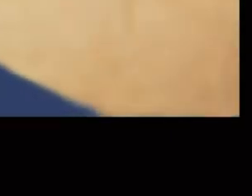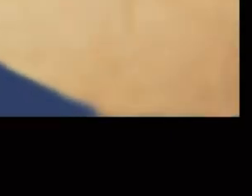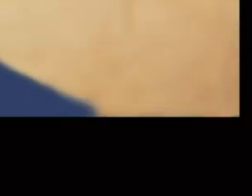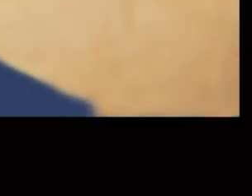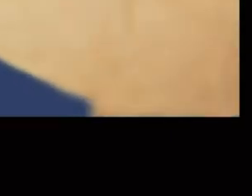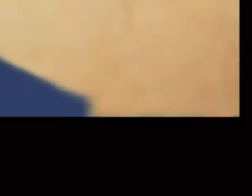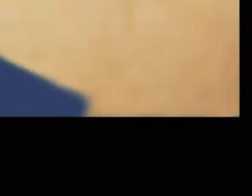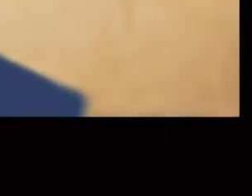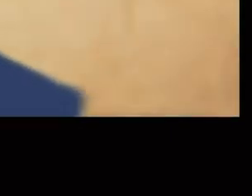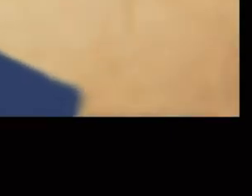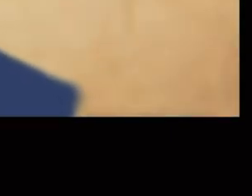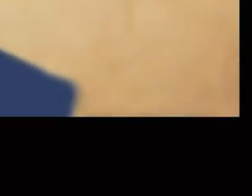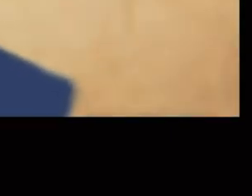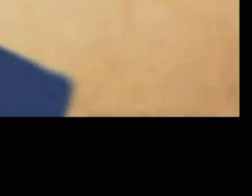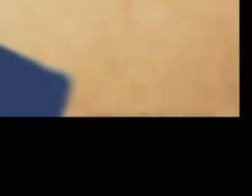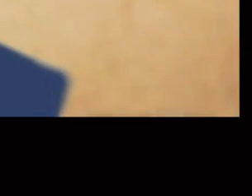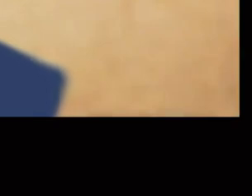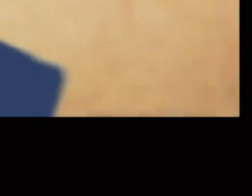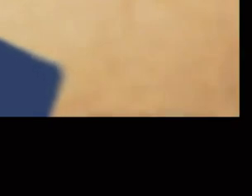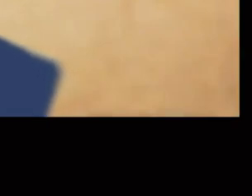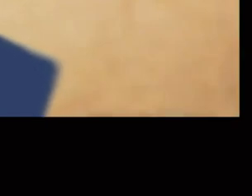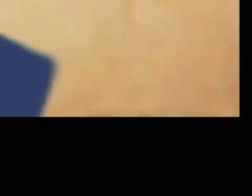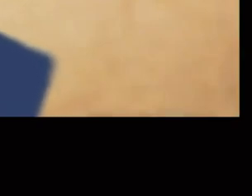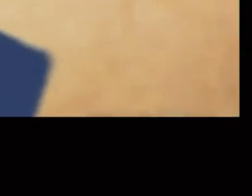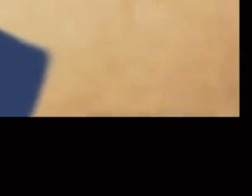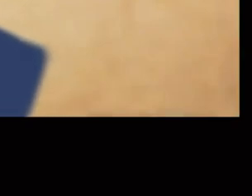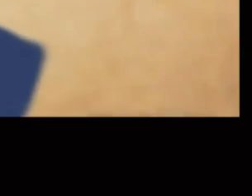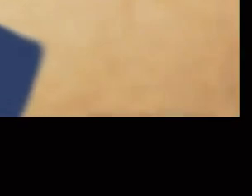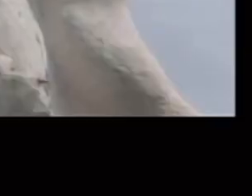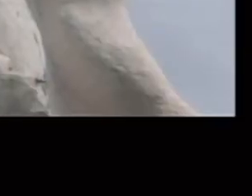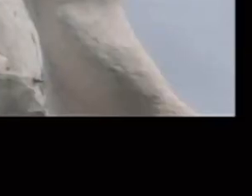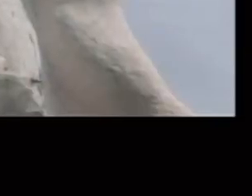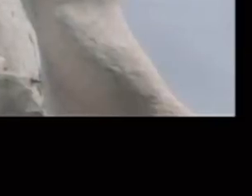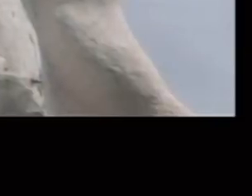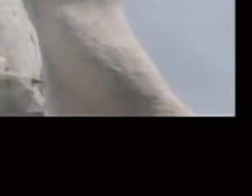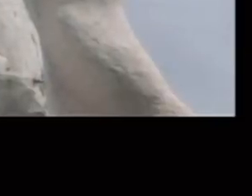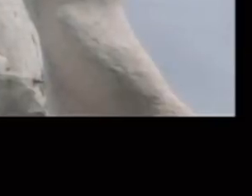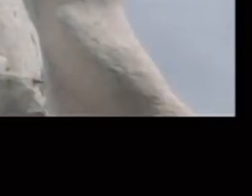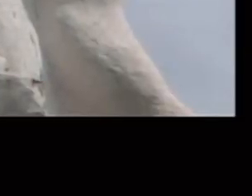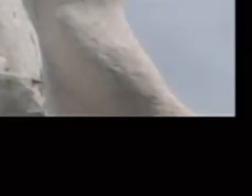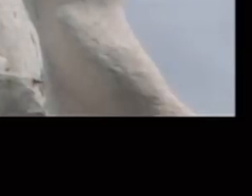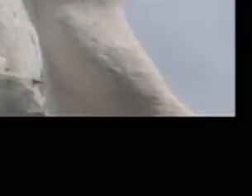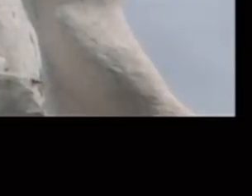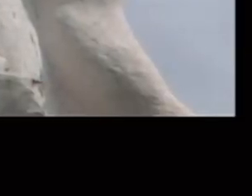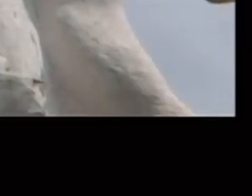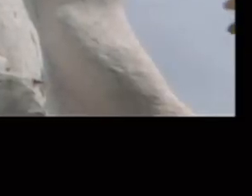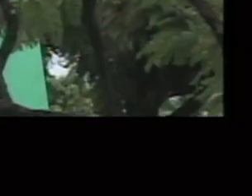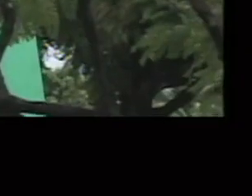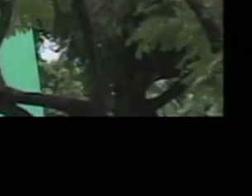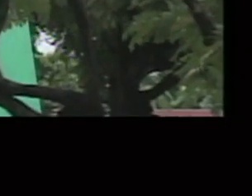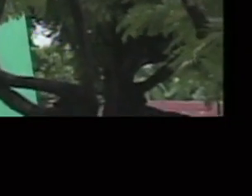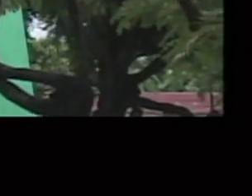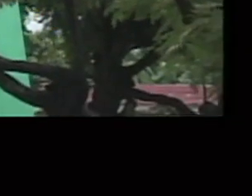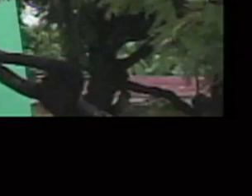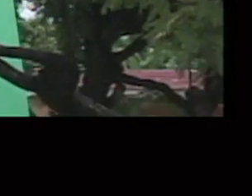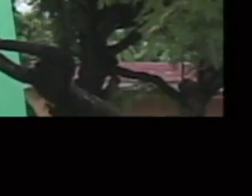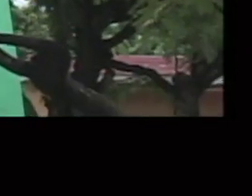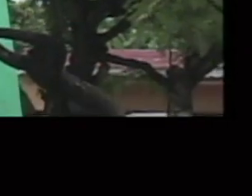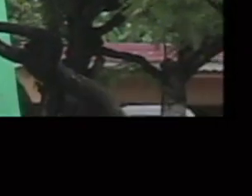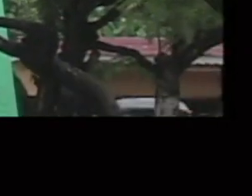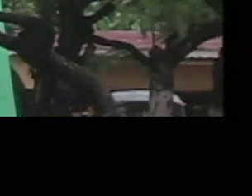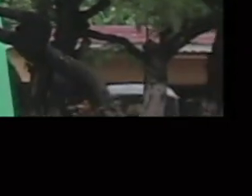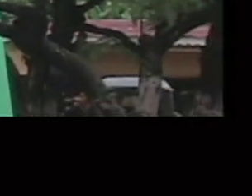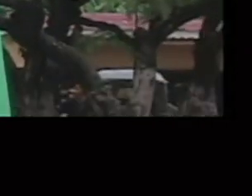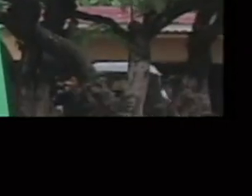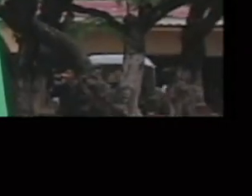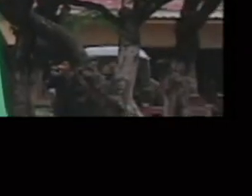Emmanuel Mongalo y Rubio, maestro nicaragüense, combatiendo contra los filibusteros, se ofreció